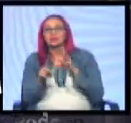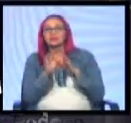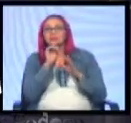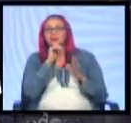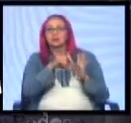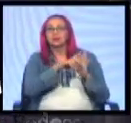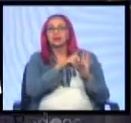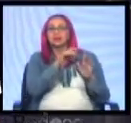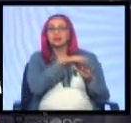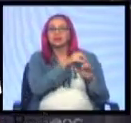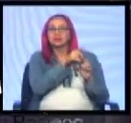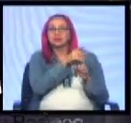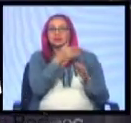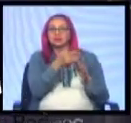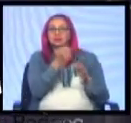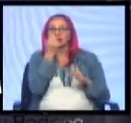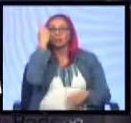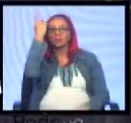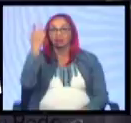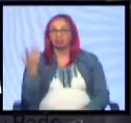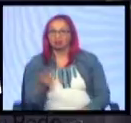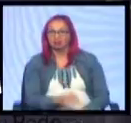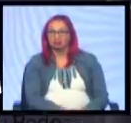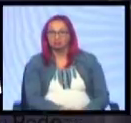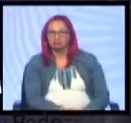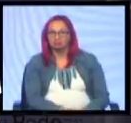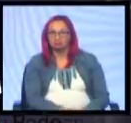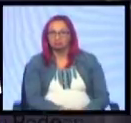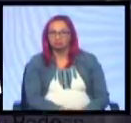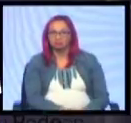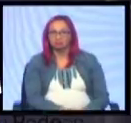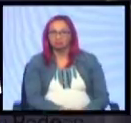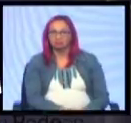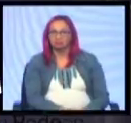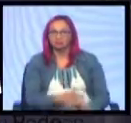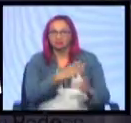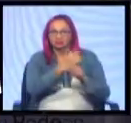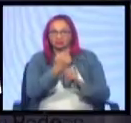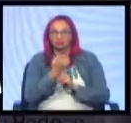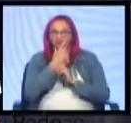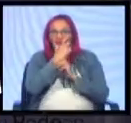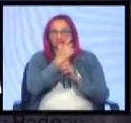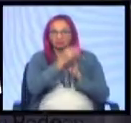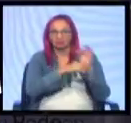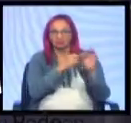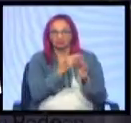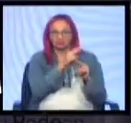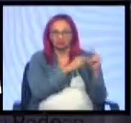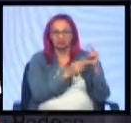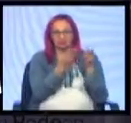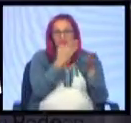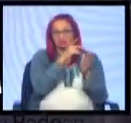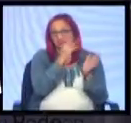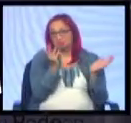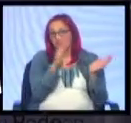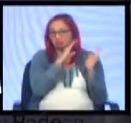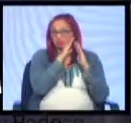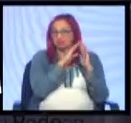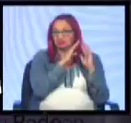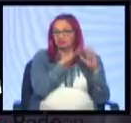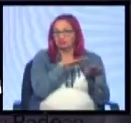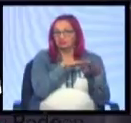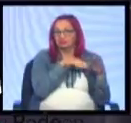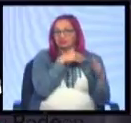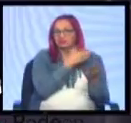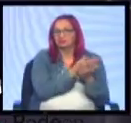ilegal haciendo esas cosas comprendan que hacerse rico con este tipo de negocios, quizás usted duerma tranquilo, pero cuando